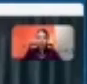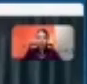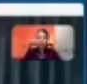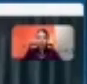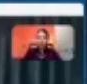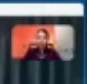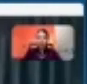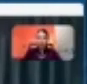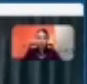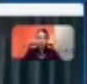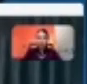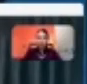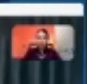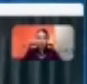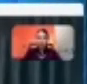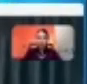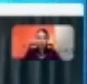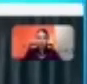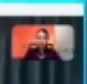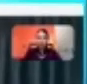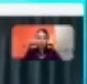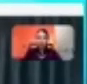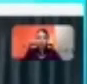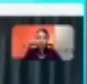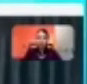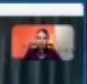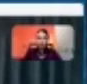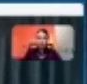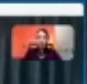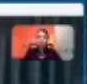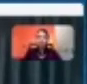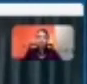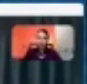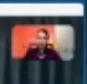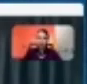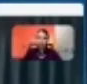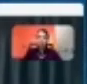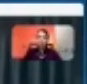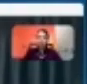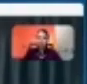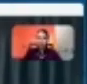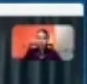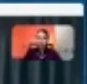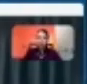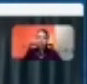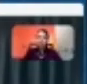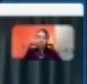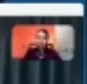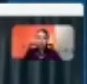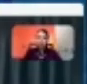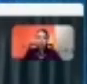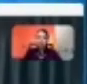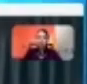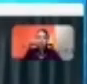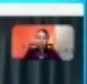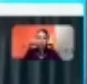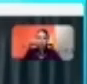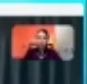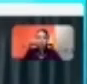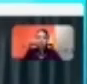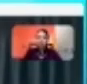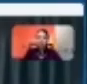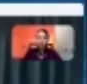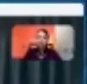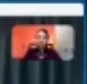las diligencias que debería realizar la Policía Nacional en procura de apresar a este hombre, no